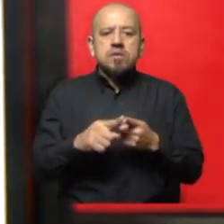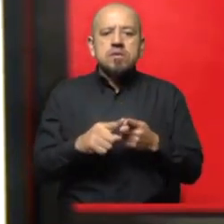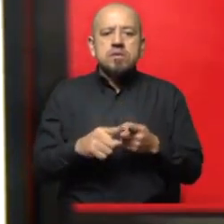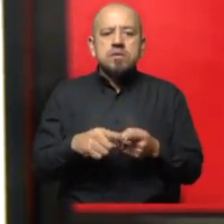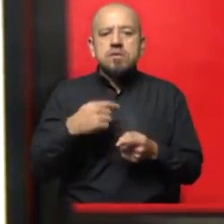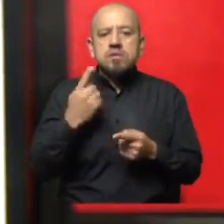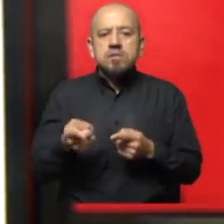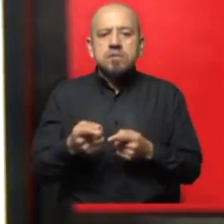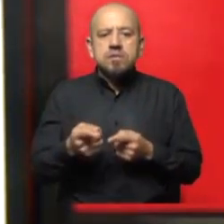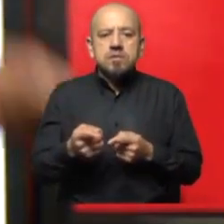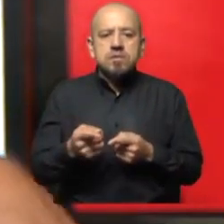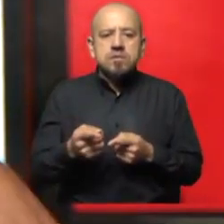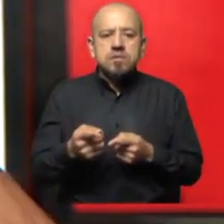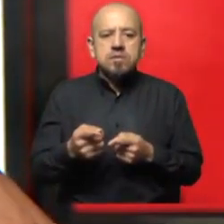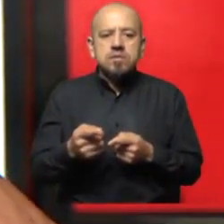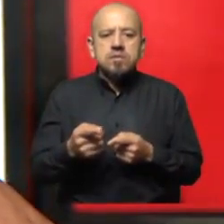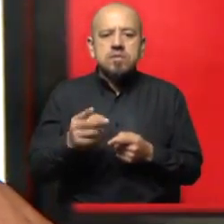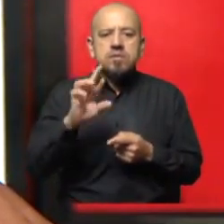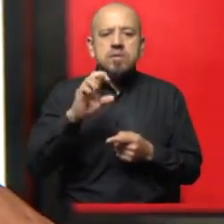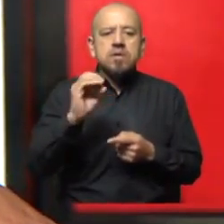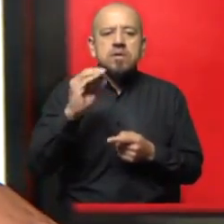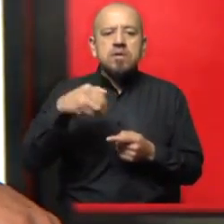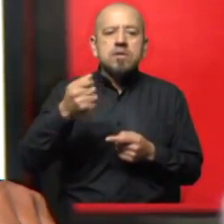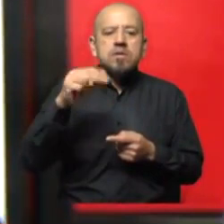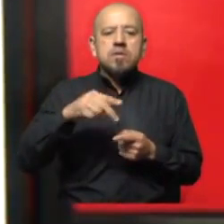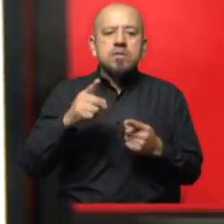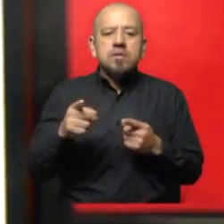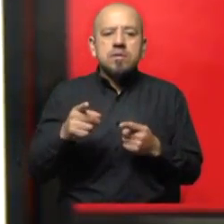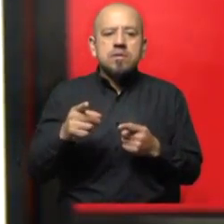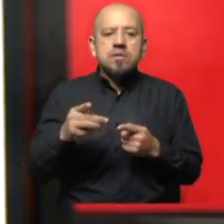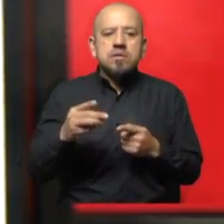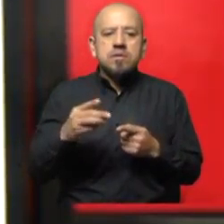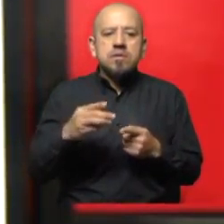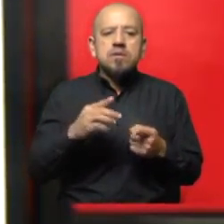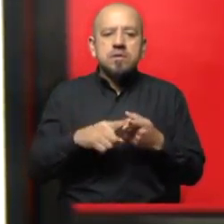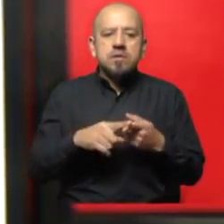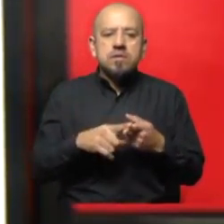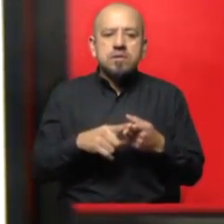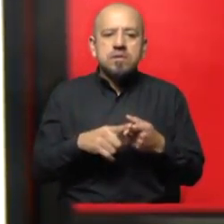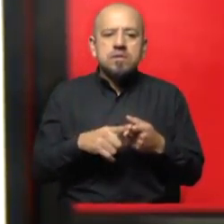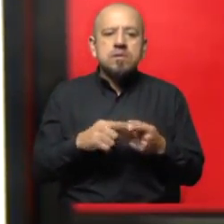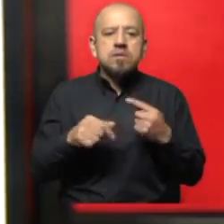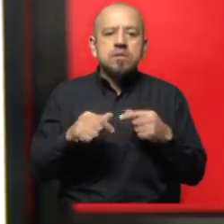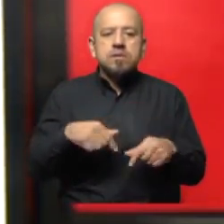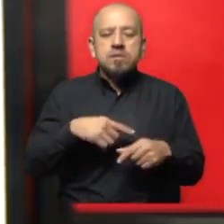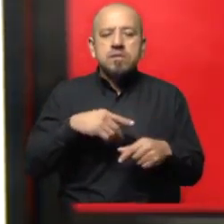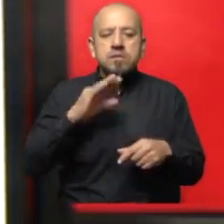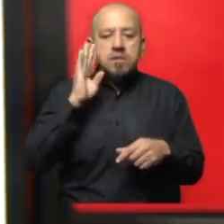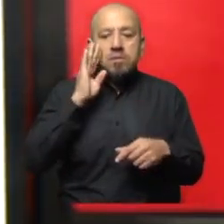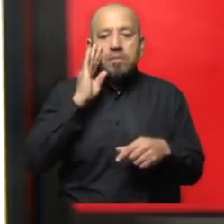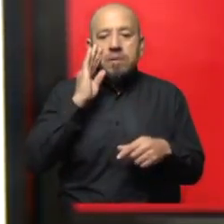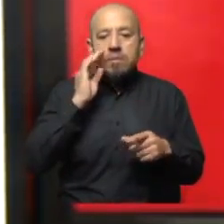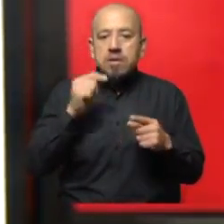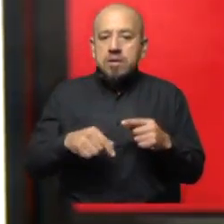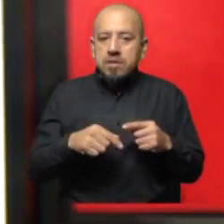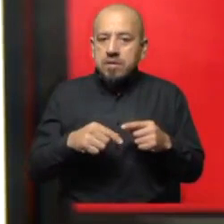después román román ramón dije de lola reveló ahora también buenas a mi vieja la muy amiga de él acá